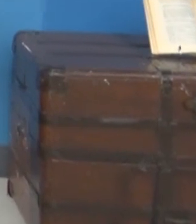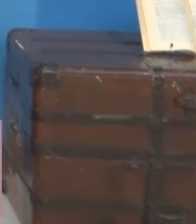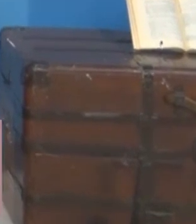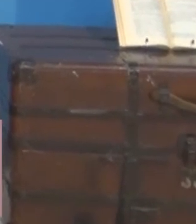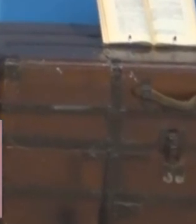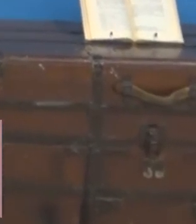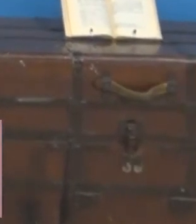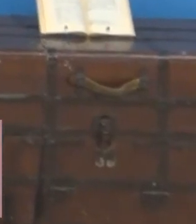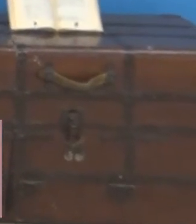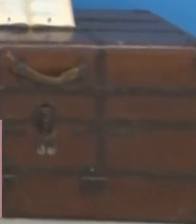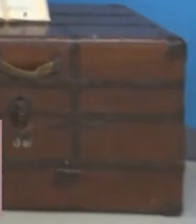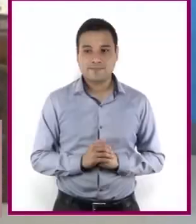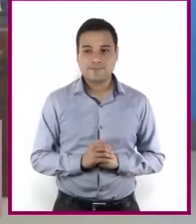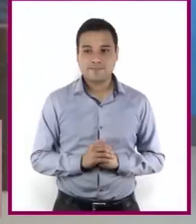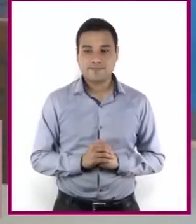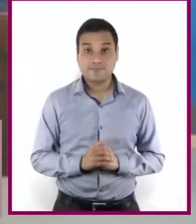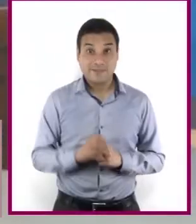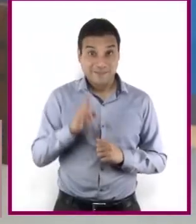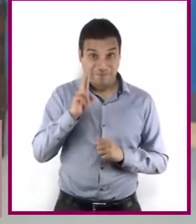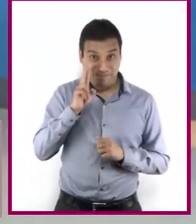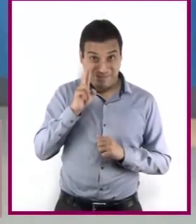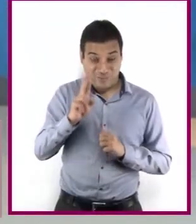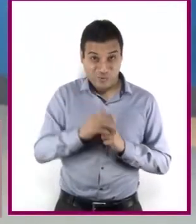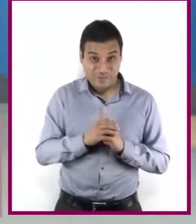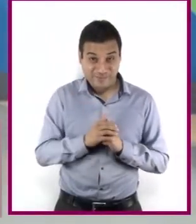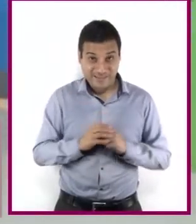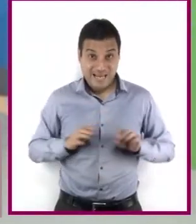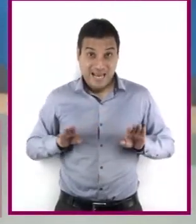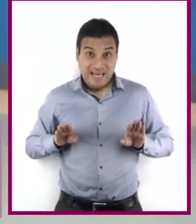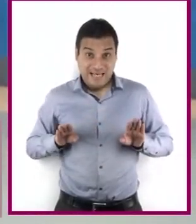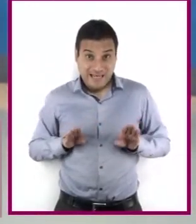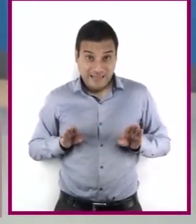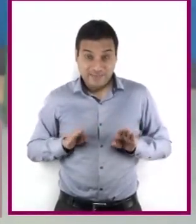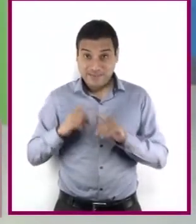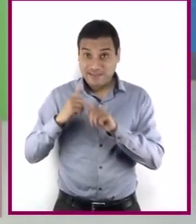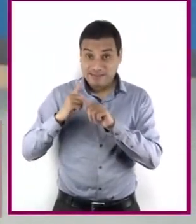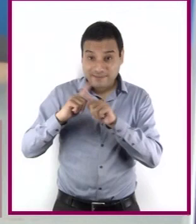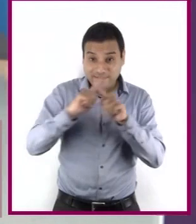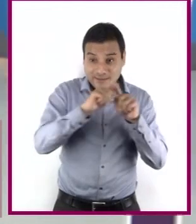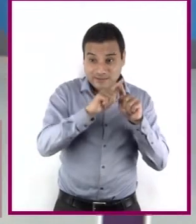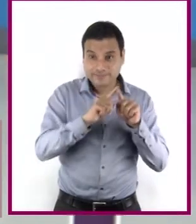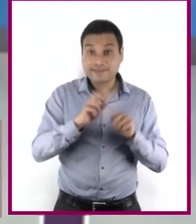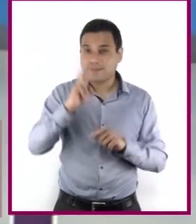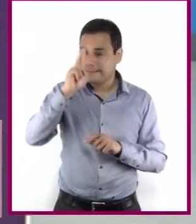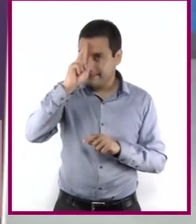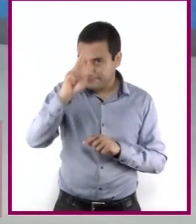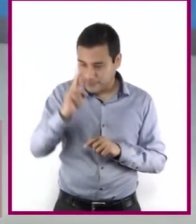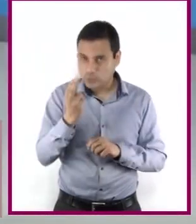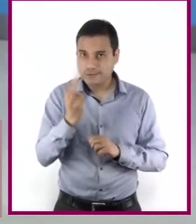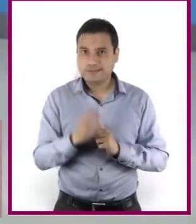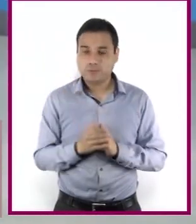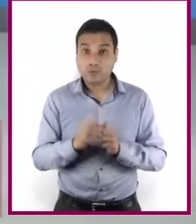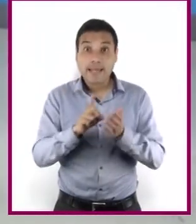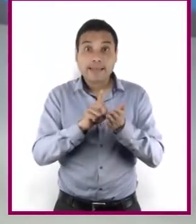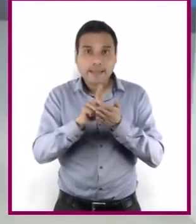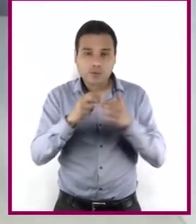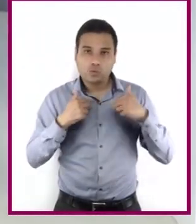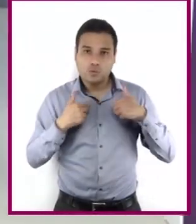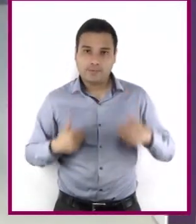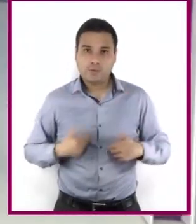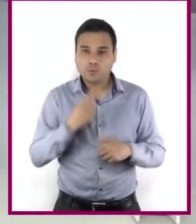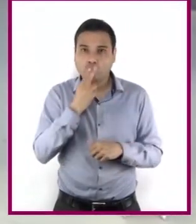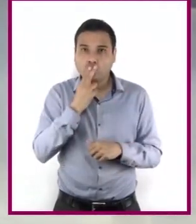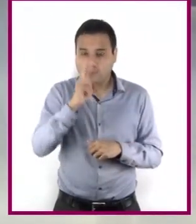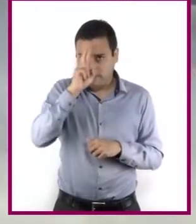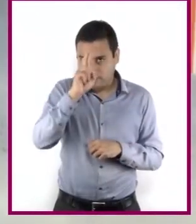Como vimos, el respeto a la diversidad es clave para erradicar la discriminación y la violación de los derechos humanos, no solo